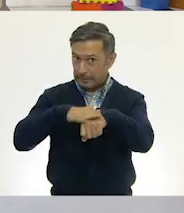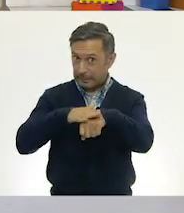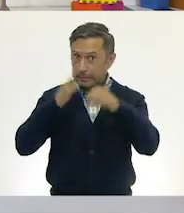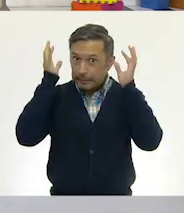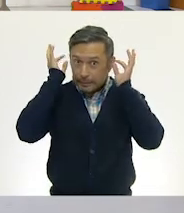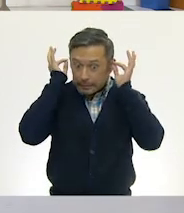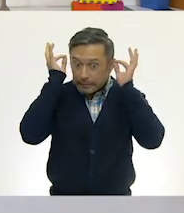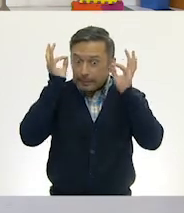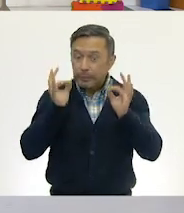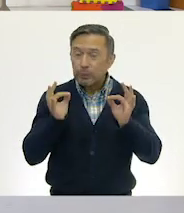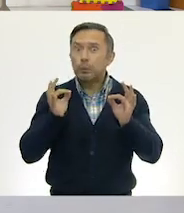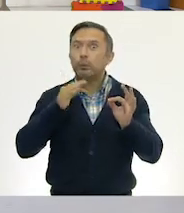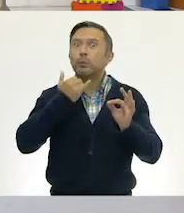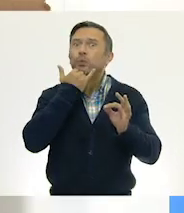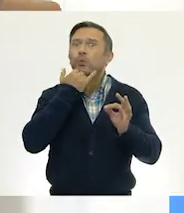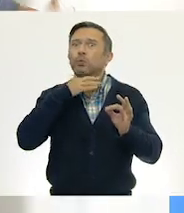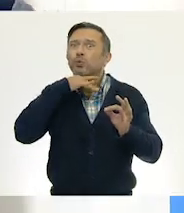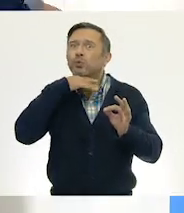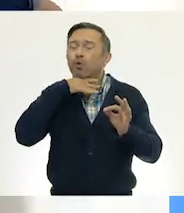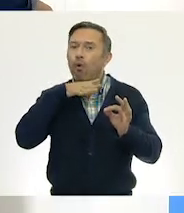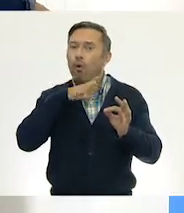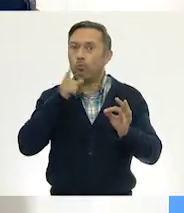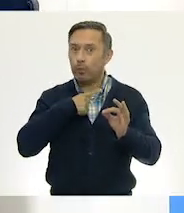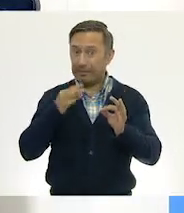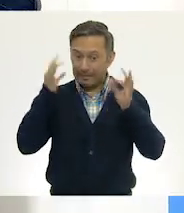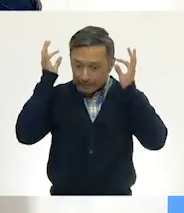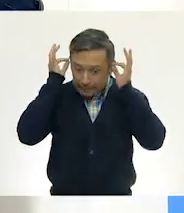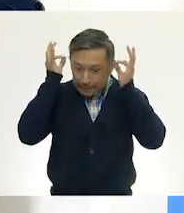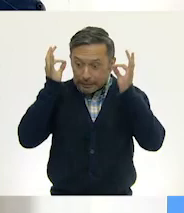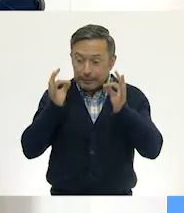Lo voy a guardar en una bolsita.